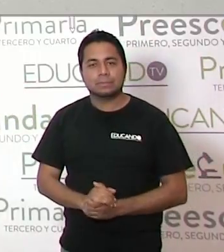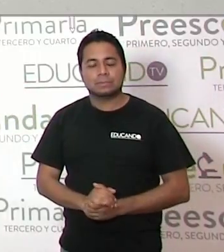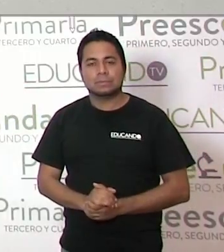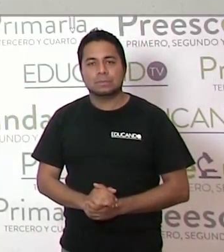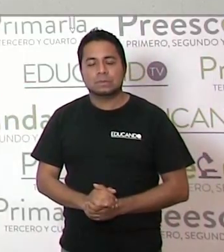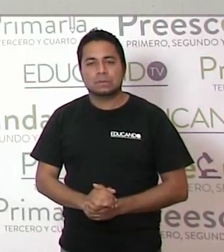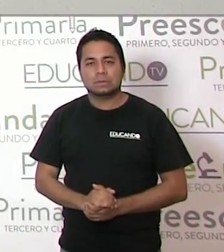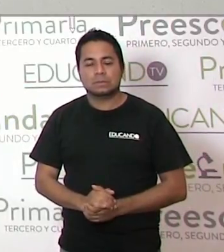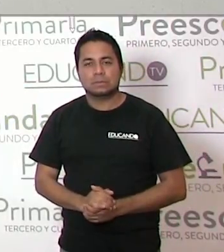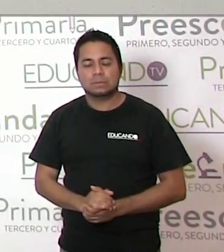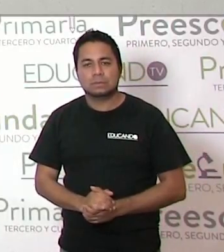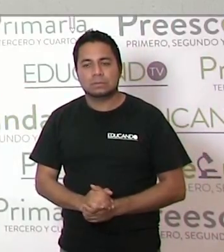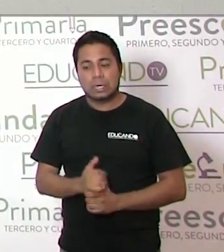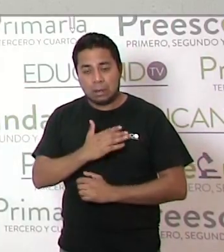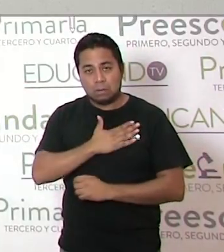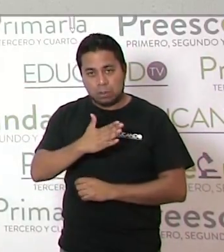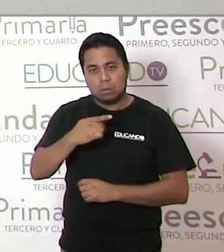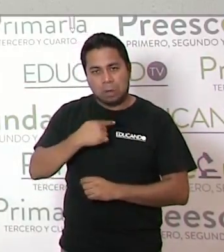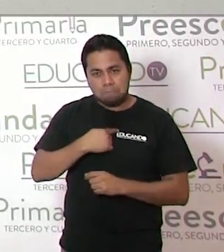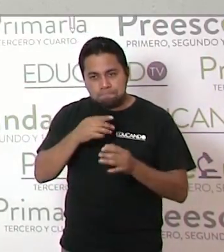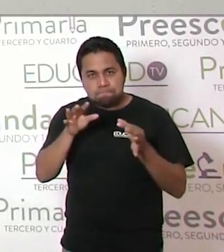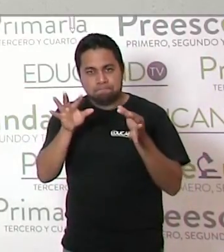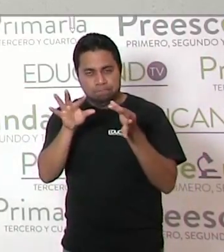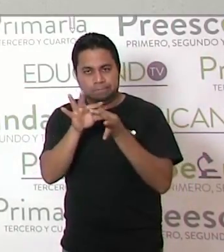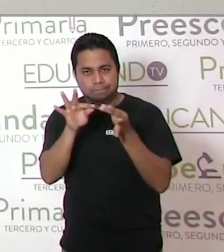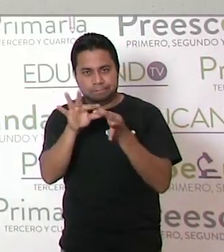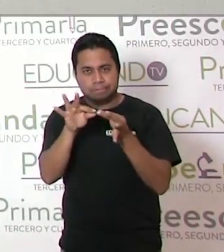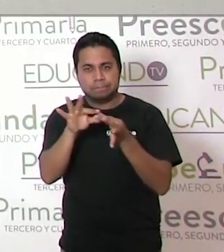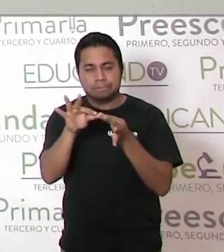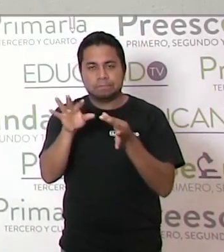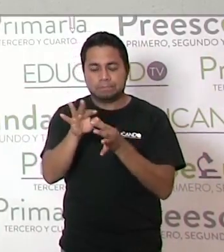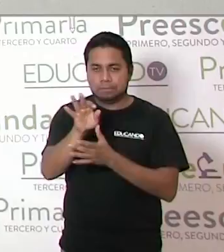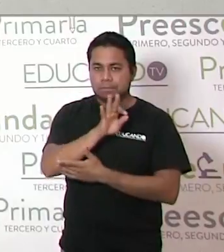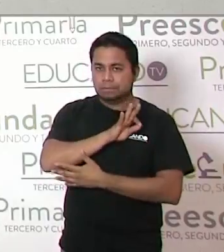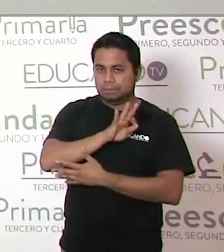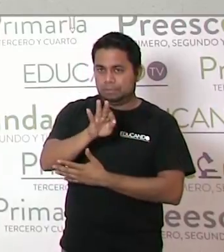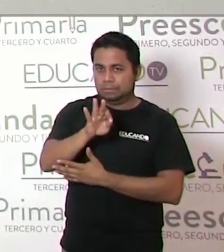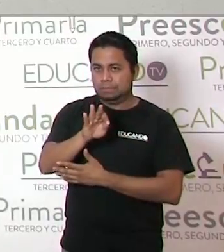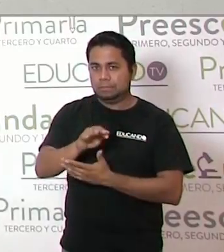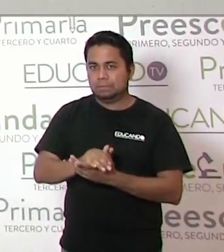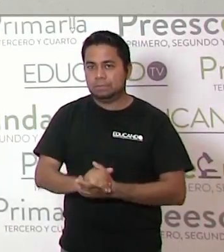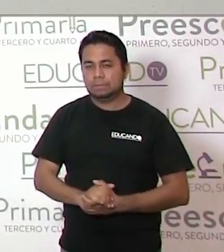Bueno, pues quiero contarte que